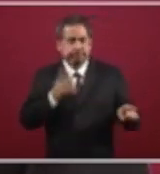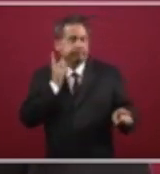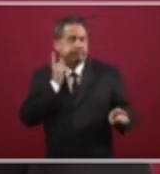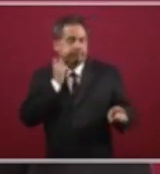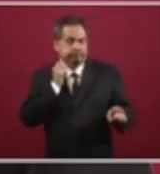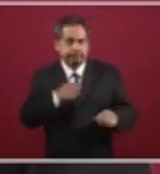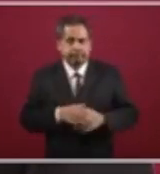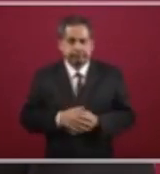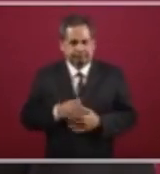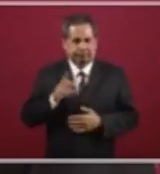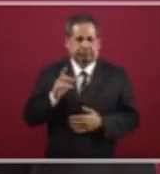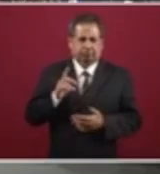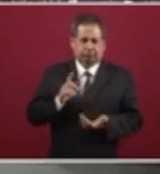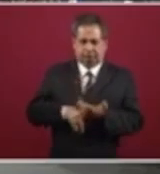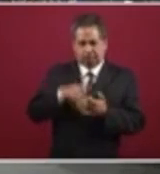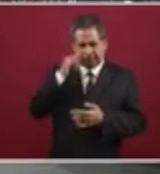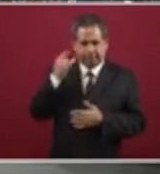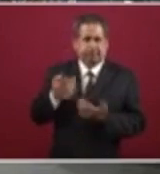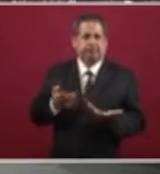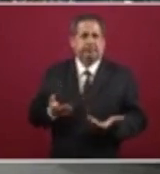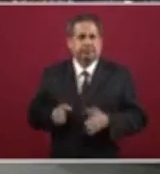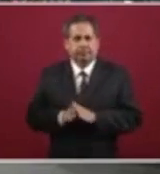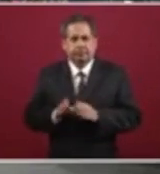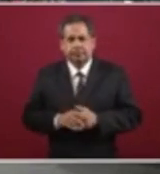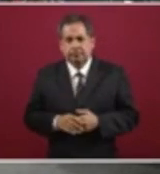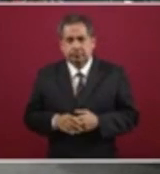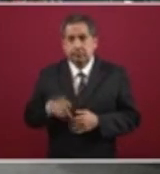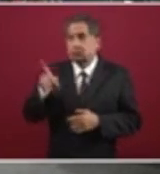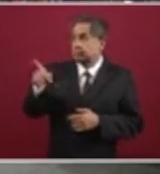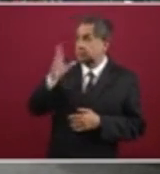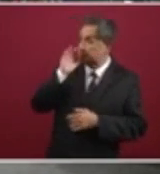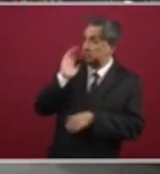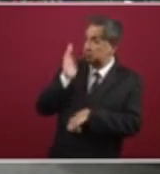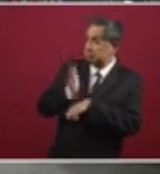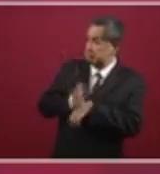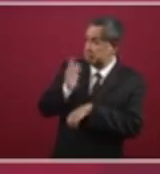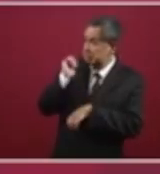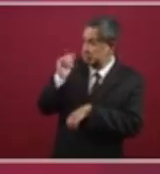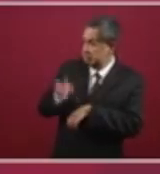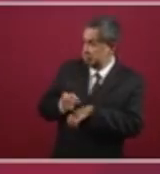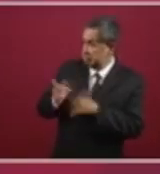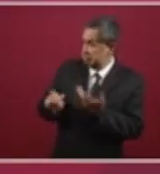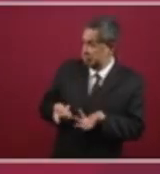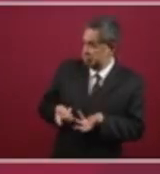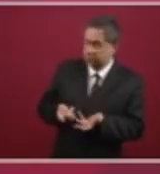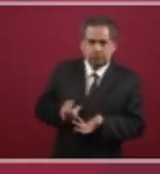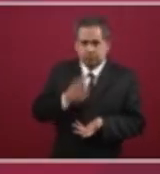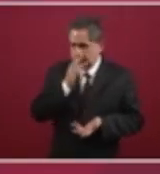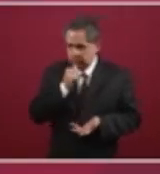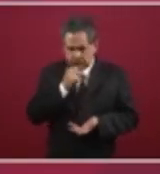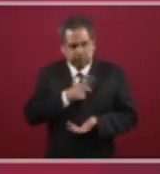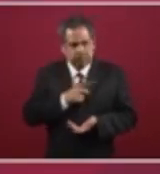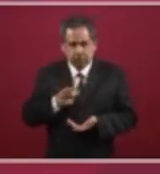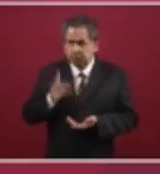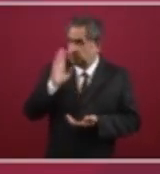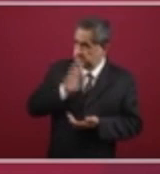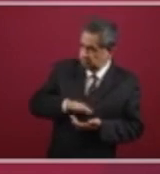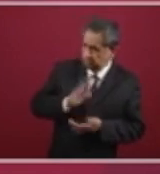porque eso es ofensivo. No se le puede dar un trato de privilegio